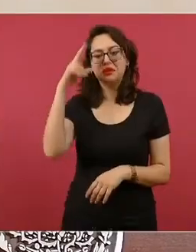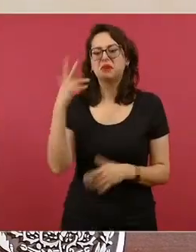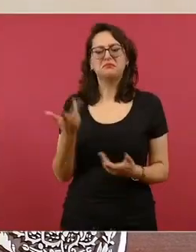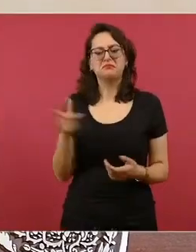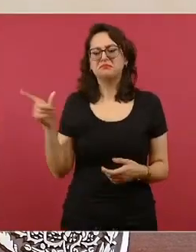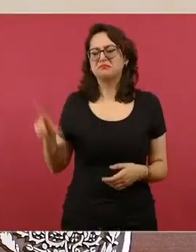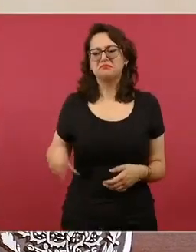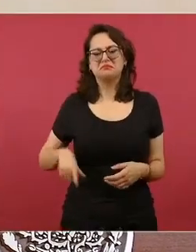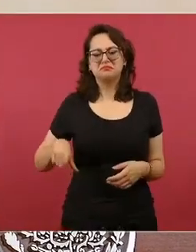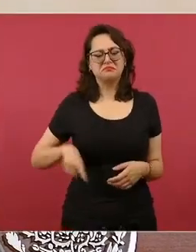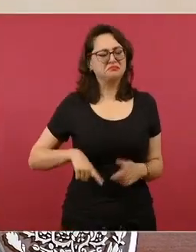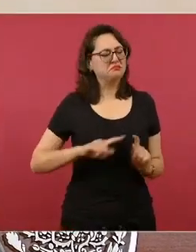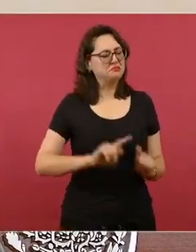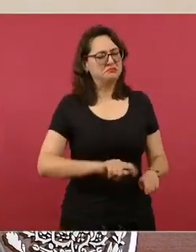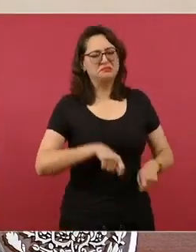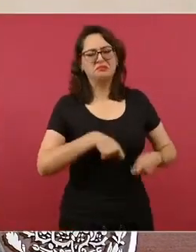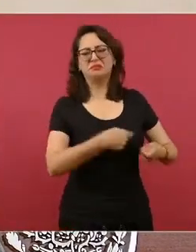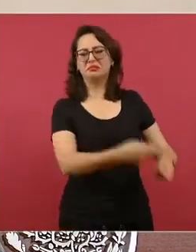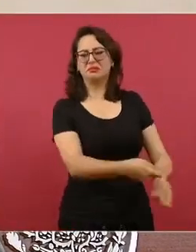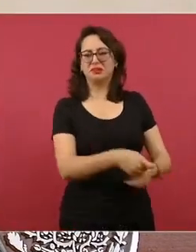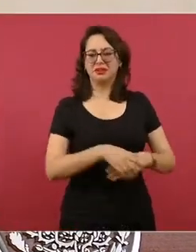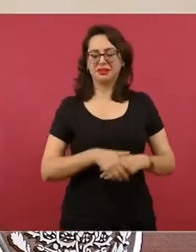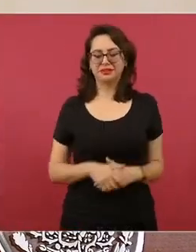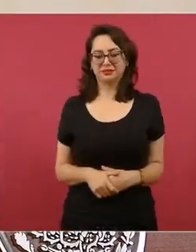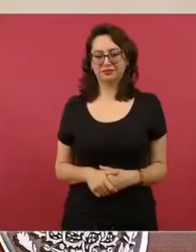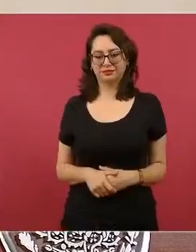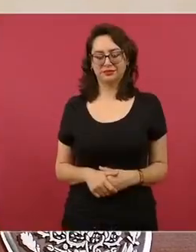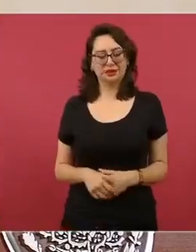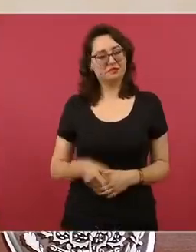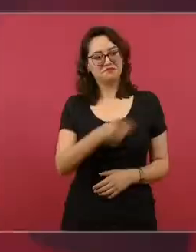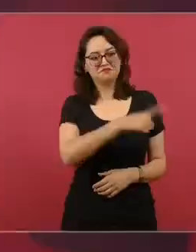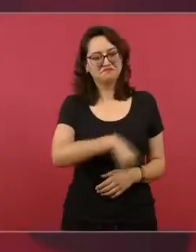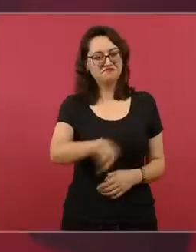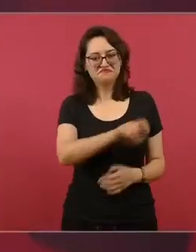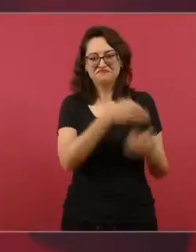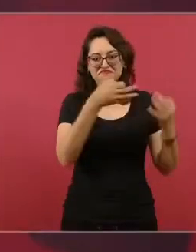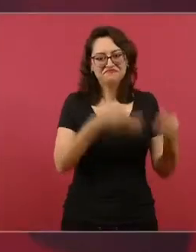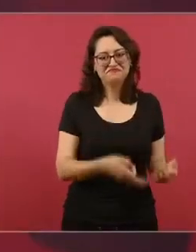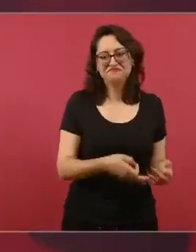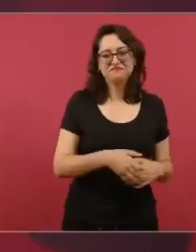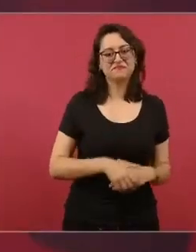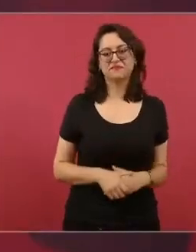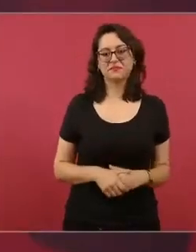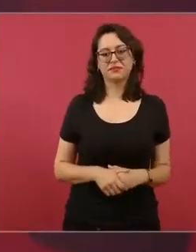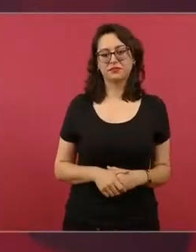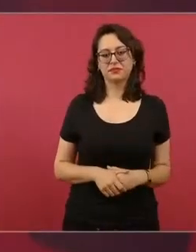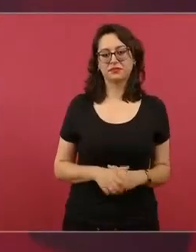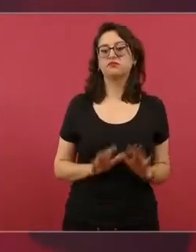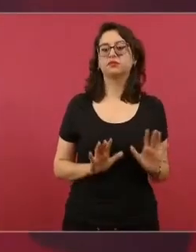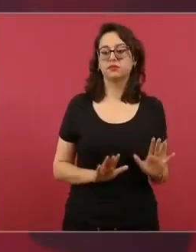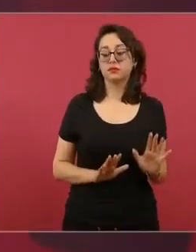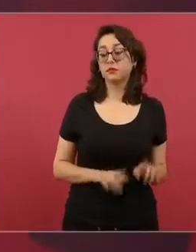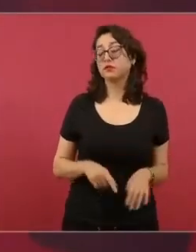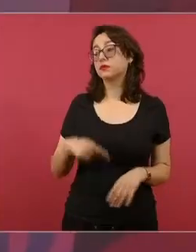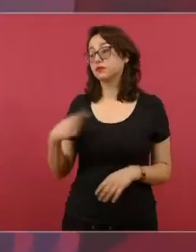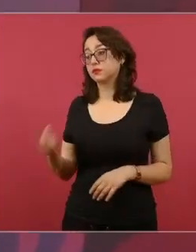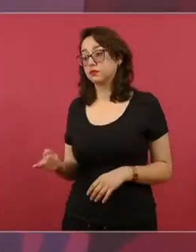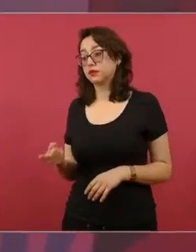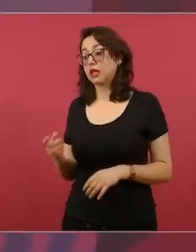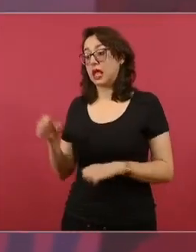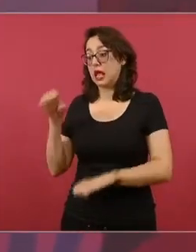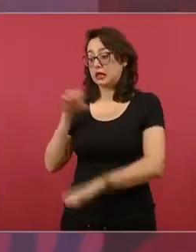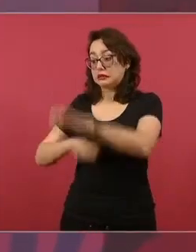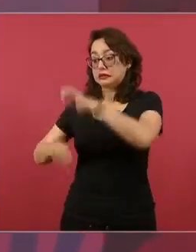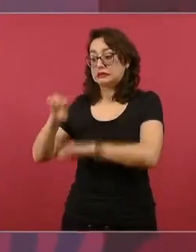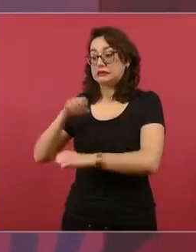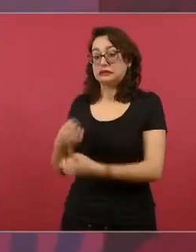podemos nosotros ayudar. ¿Cómo? Reestructurando esa deuda que